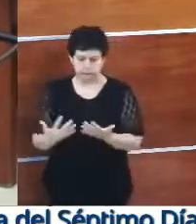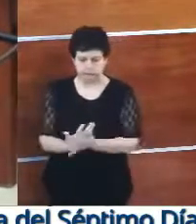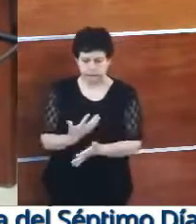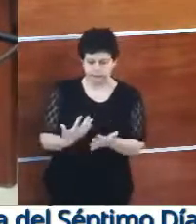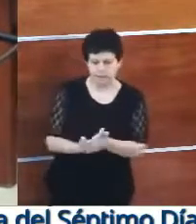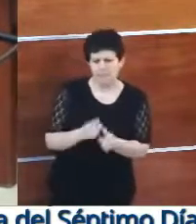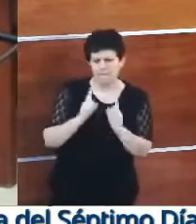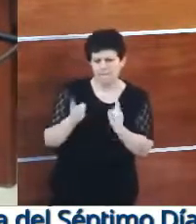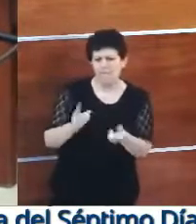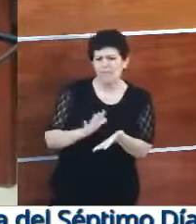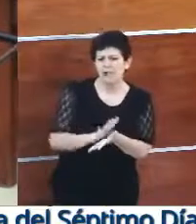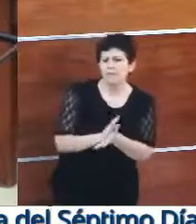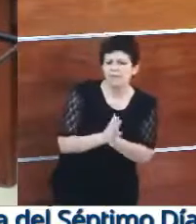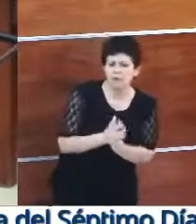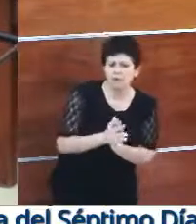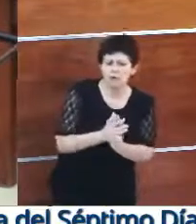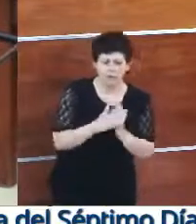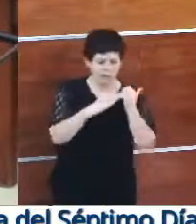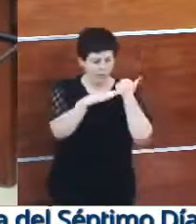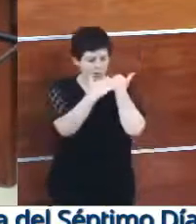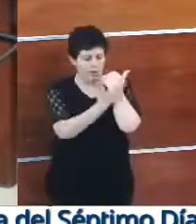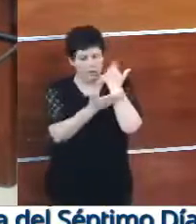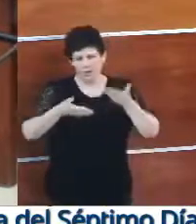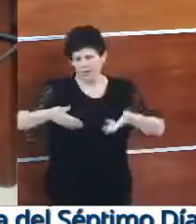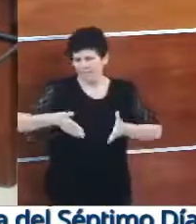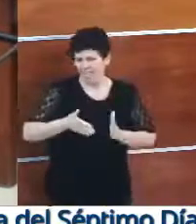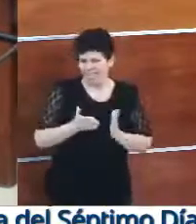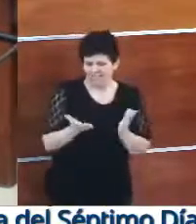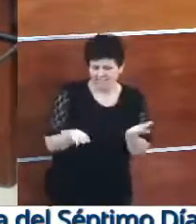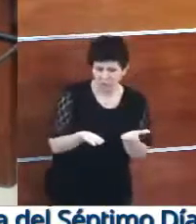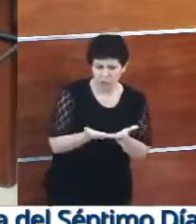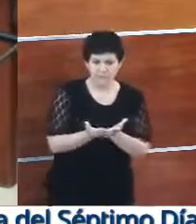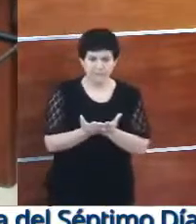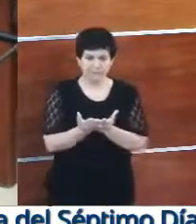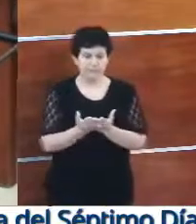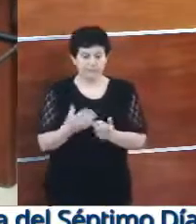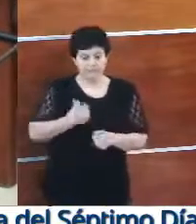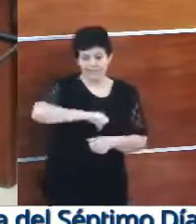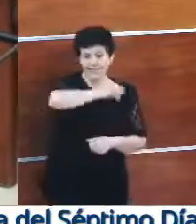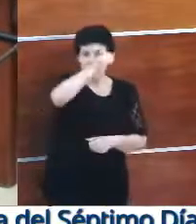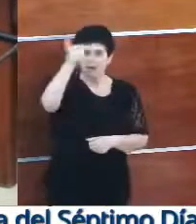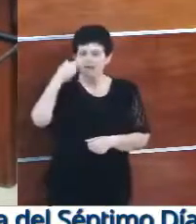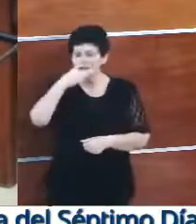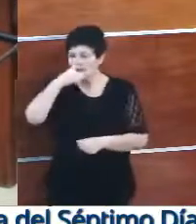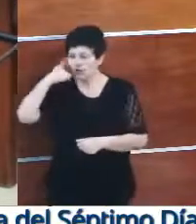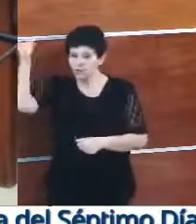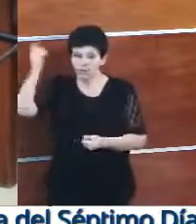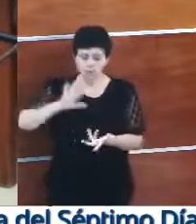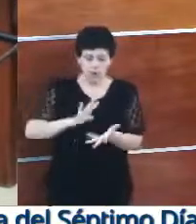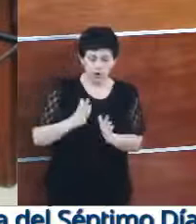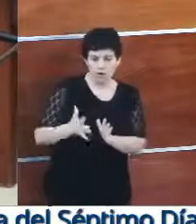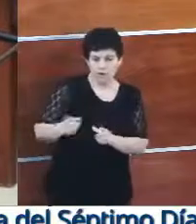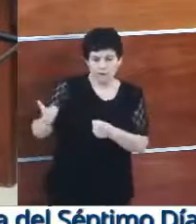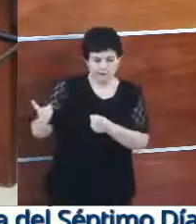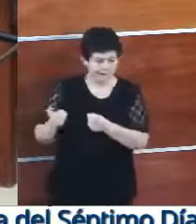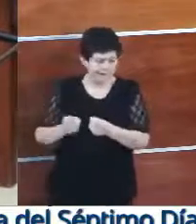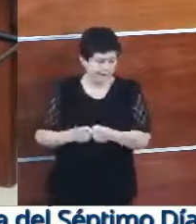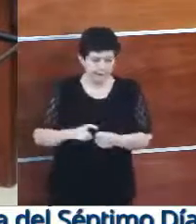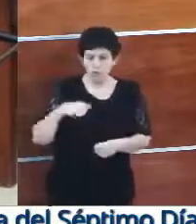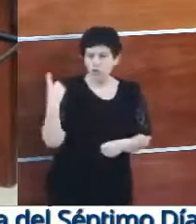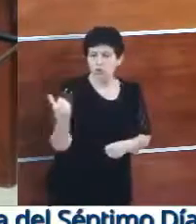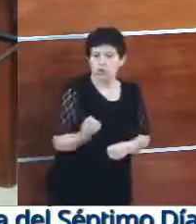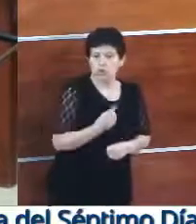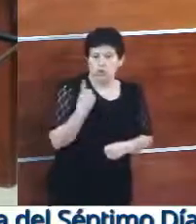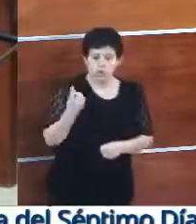¿Por qué es importante la segunda venida de Jesús? Bueno, el triunfo final de Dios es una necesidad en la teología. ¿Saben? Nosotros estamos en una